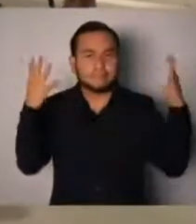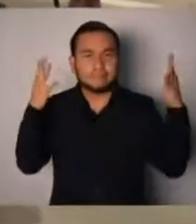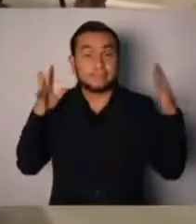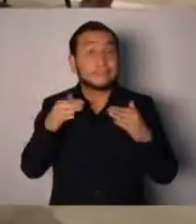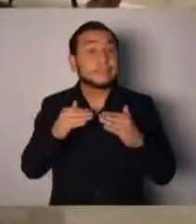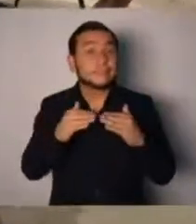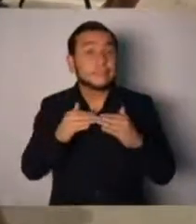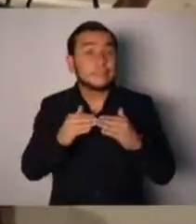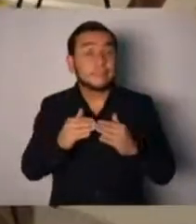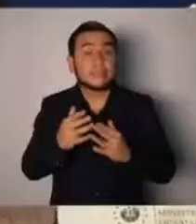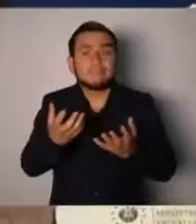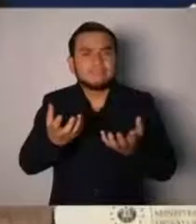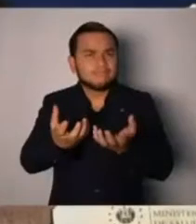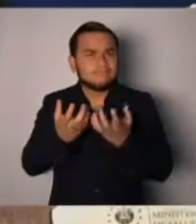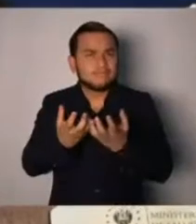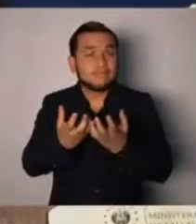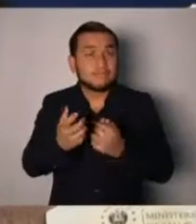y con bastante